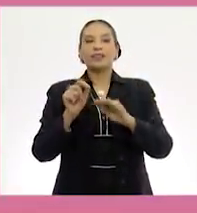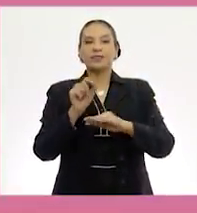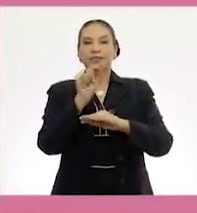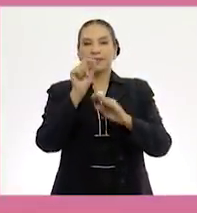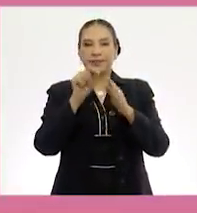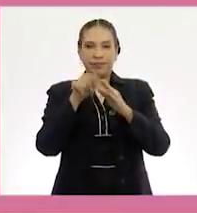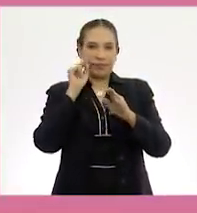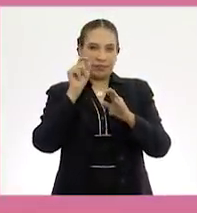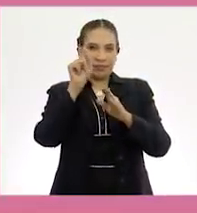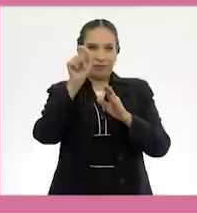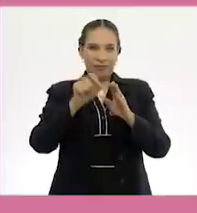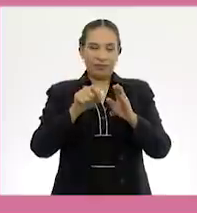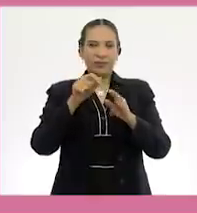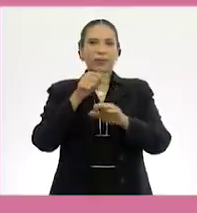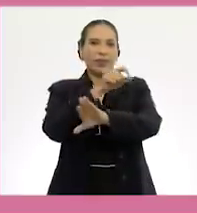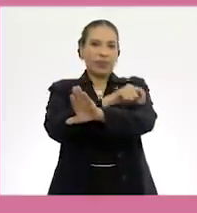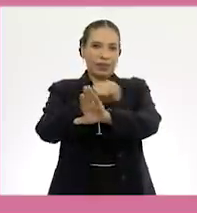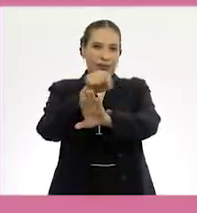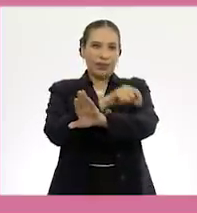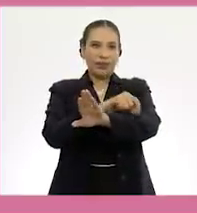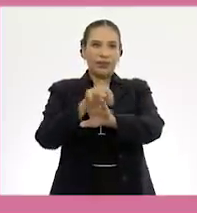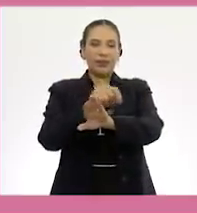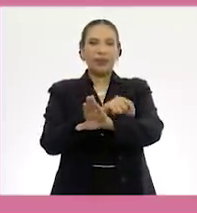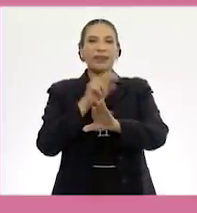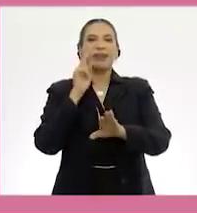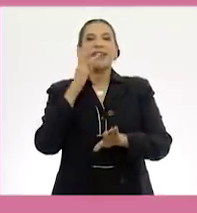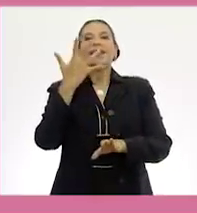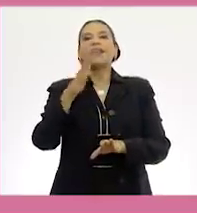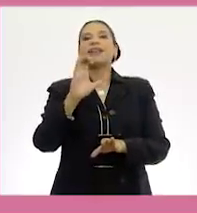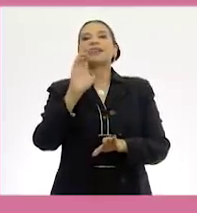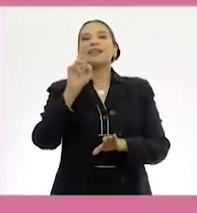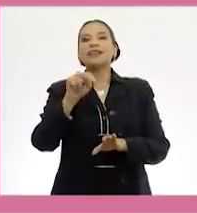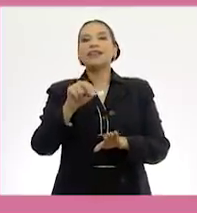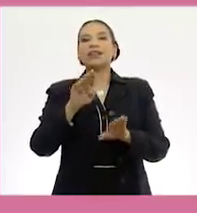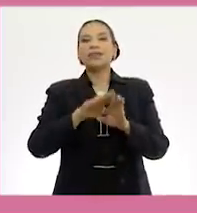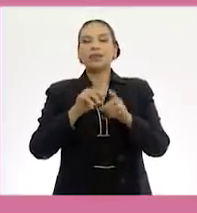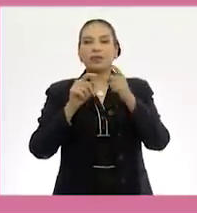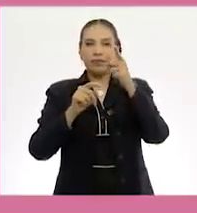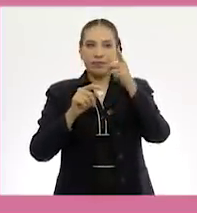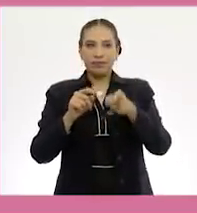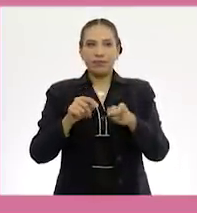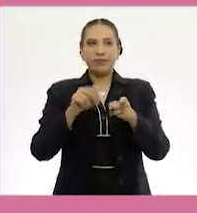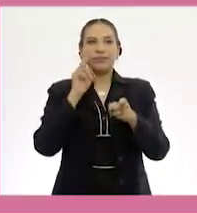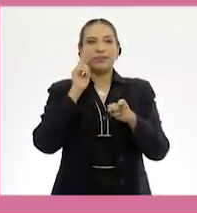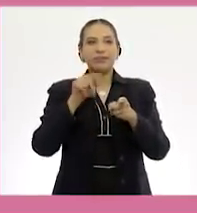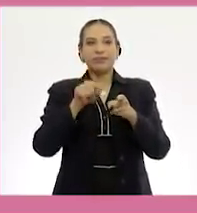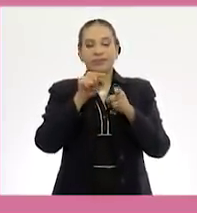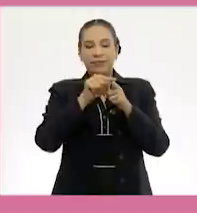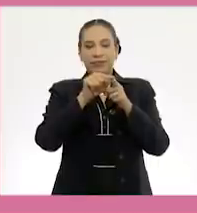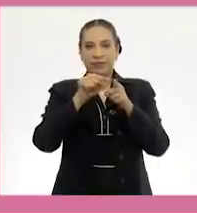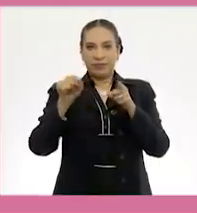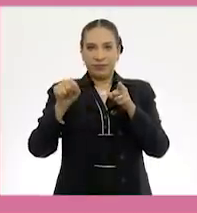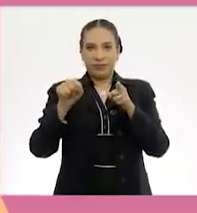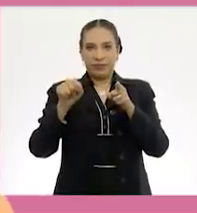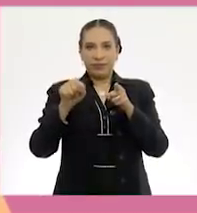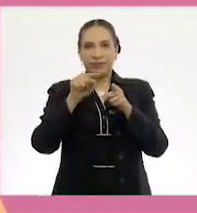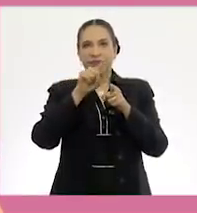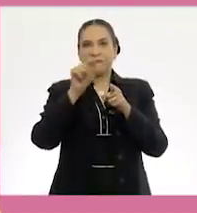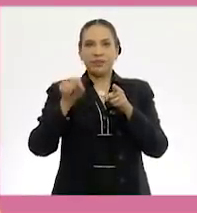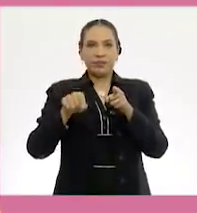plumón o la pluma y con ayuda de la regla 10 centímetros de largo, partiendo de abajo hacia